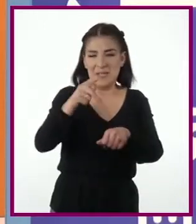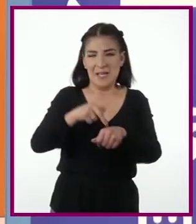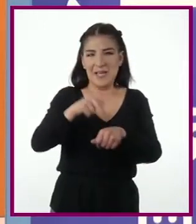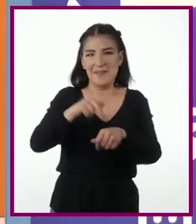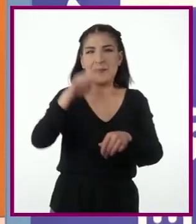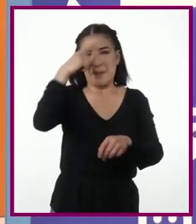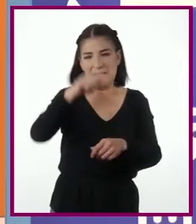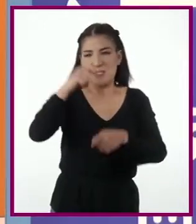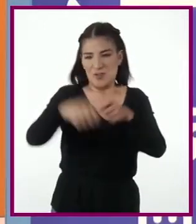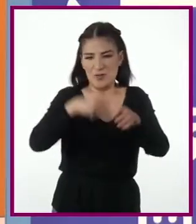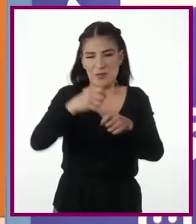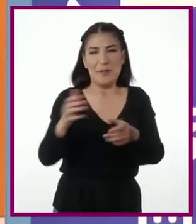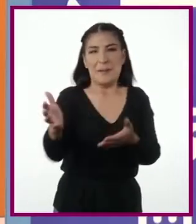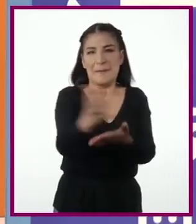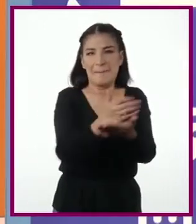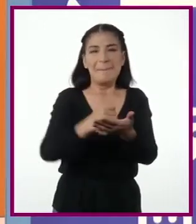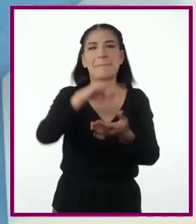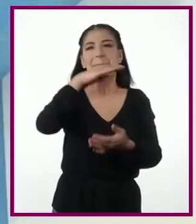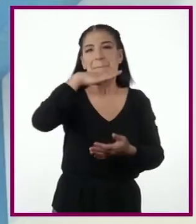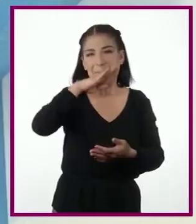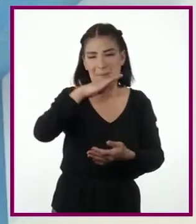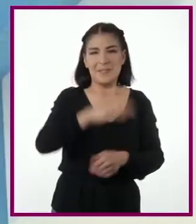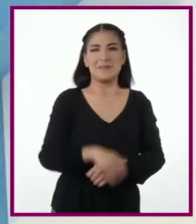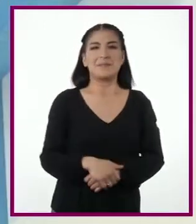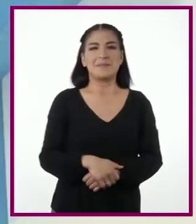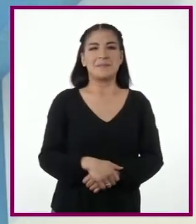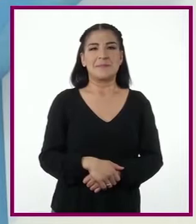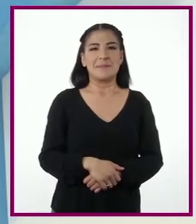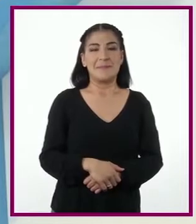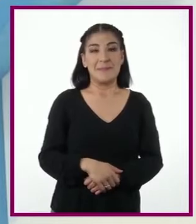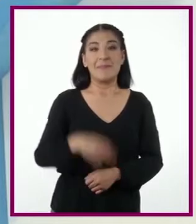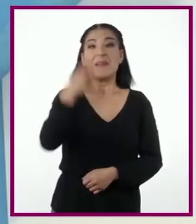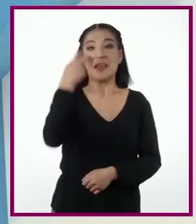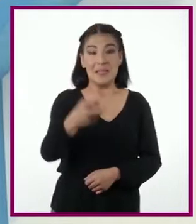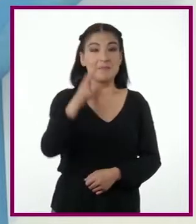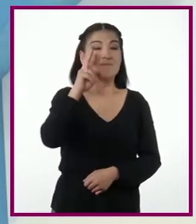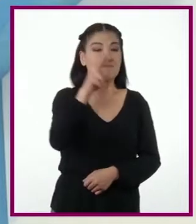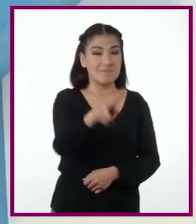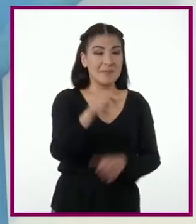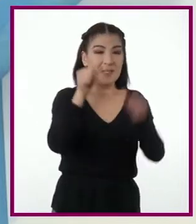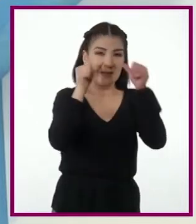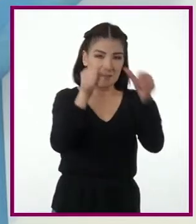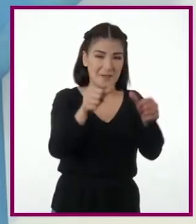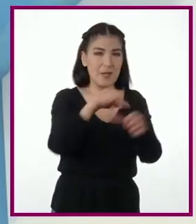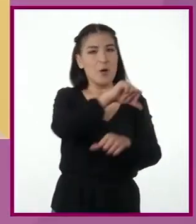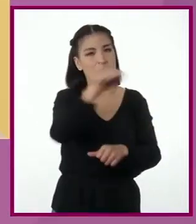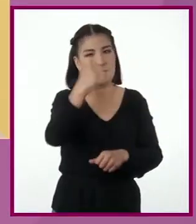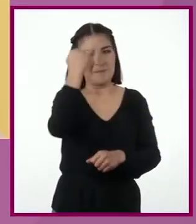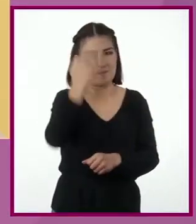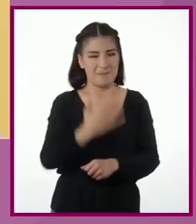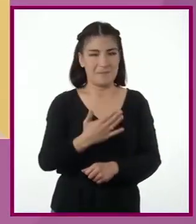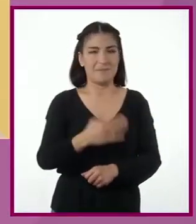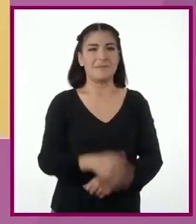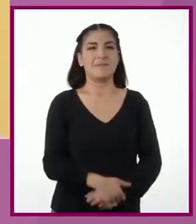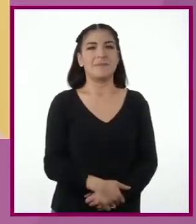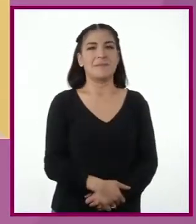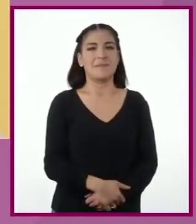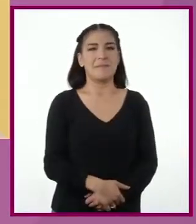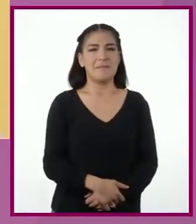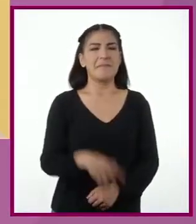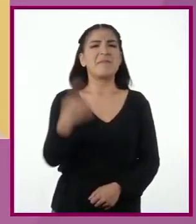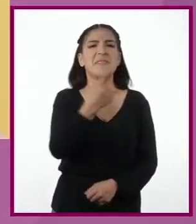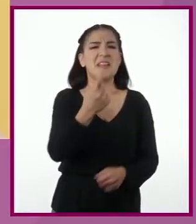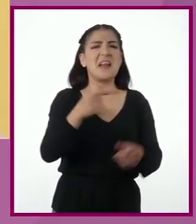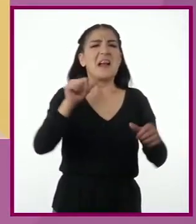maíz y no sé qué otros cultivos. Observa con detenimiento las siguientes imágenes. ¿Qué